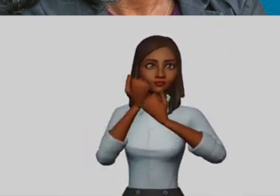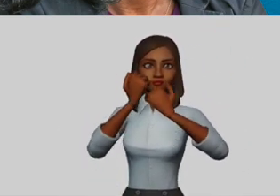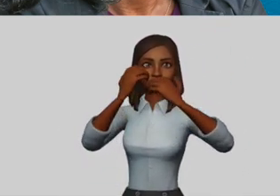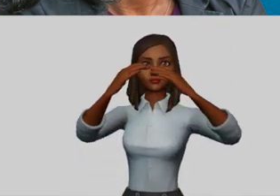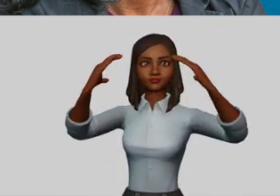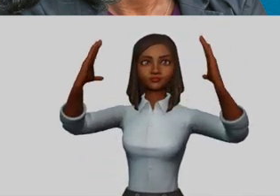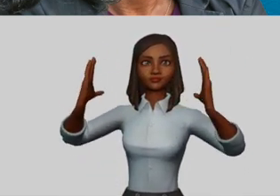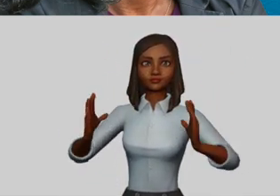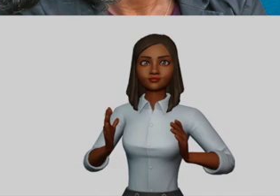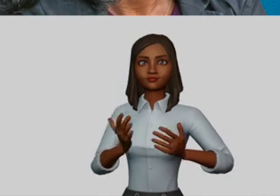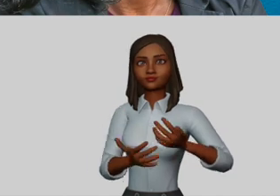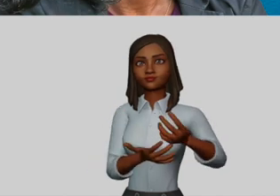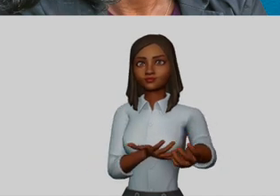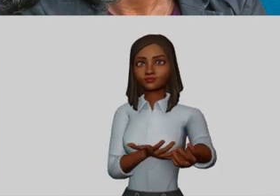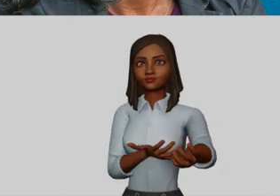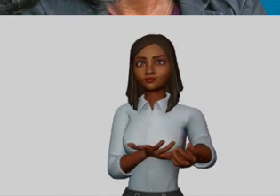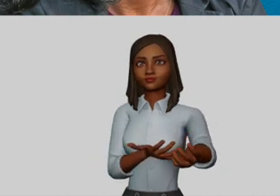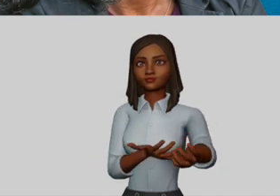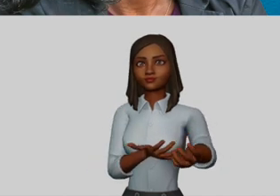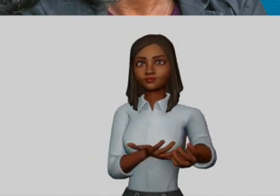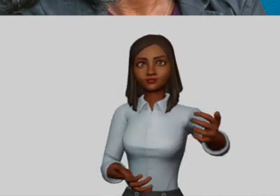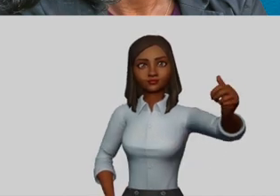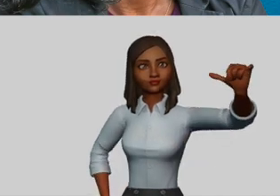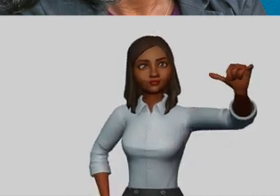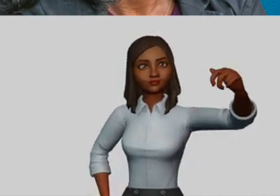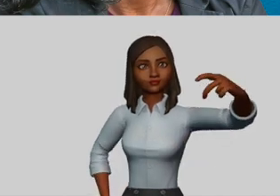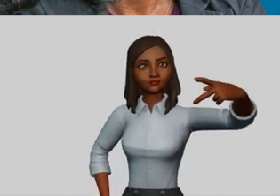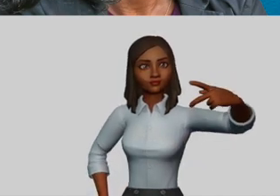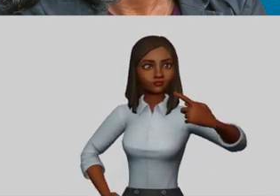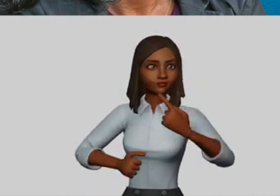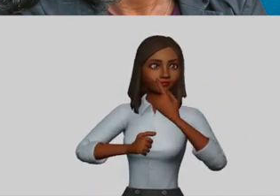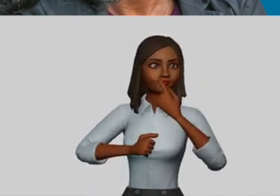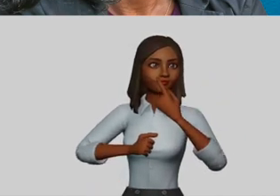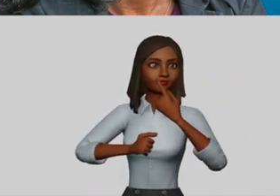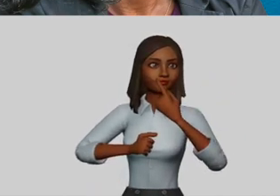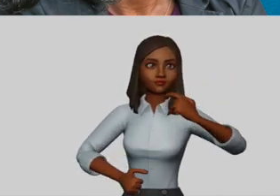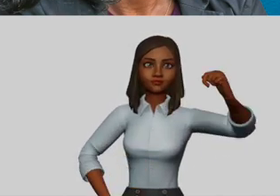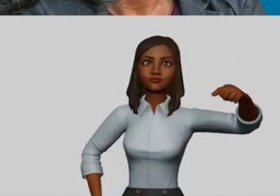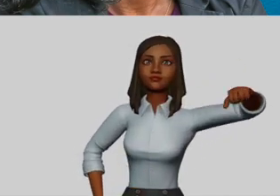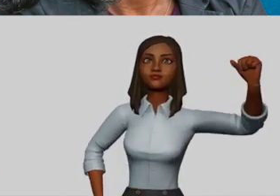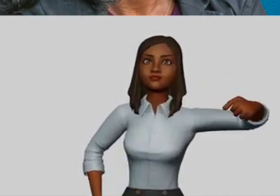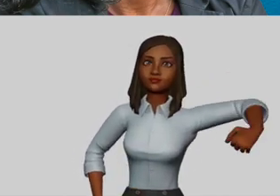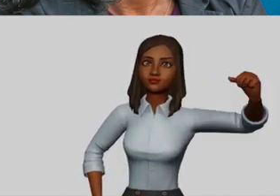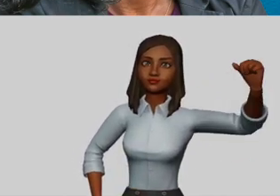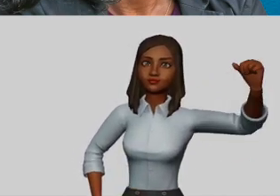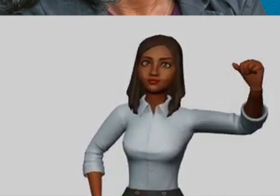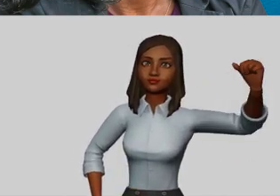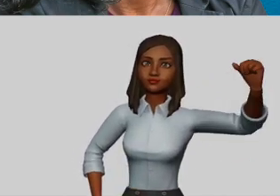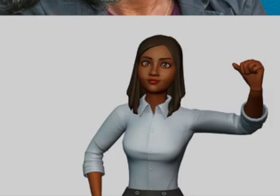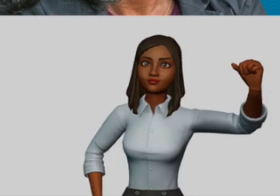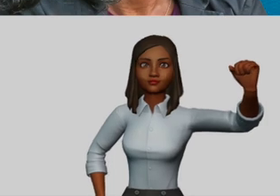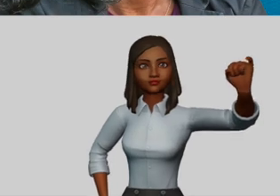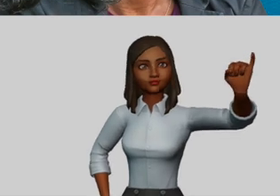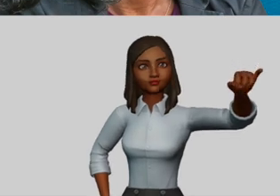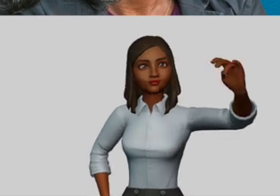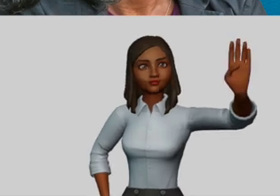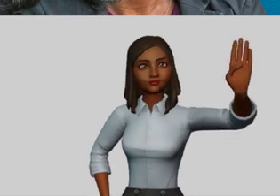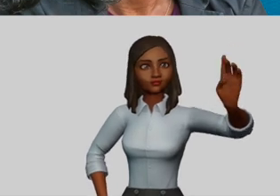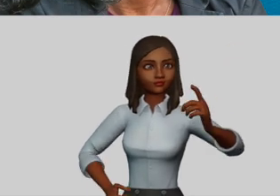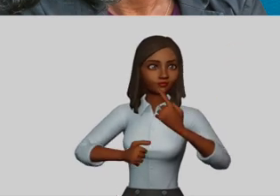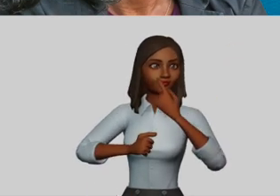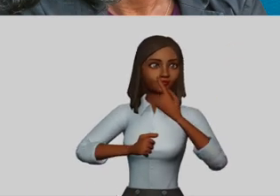hay. Lo hablamos en un episodio con Eva. Con Eva. Que ella trabaja tema